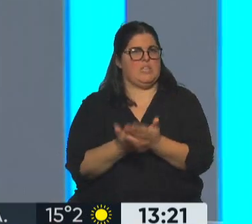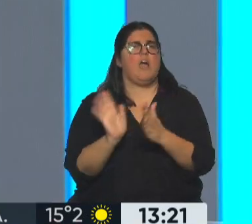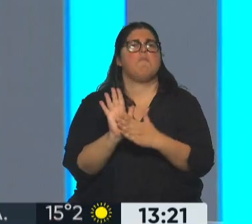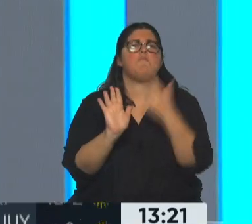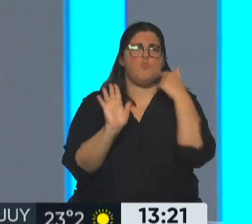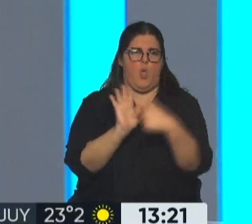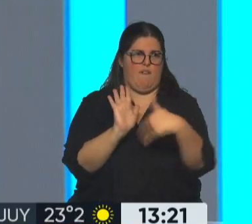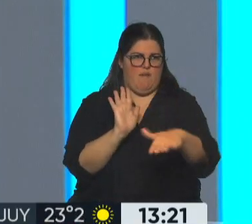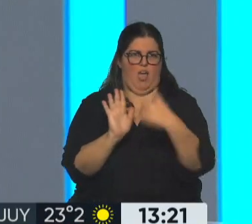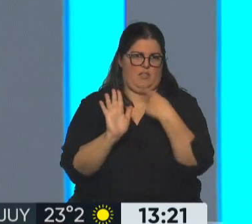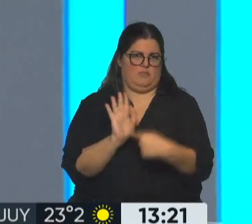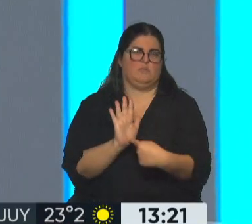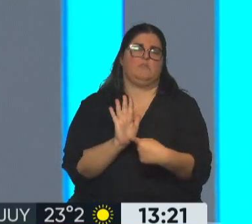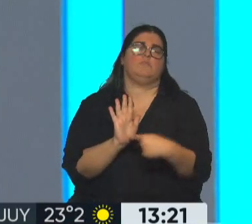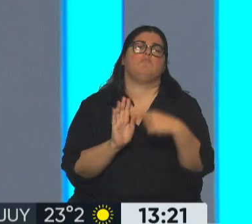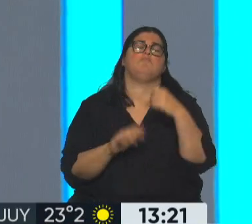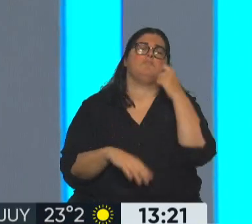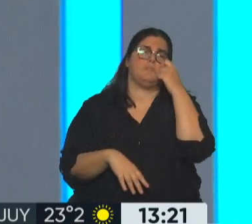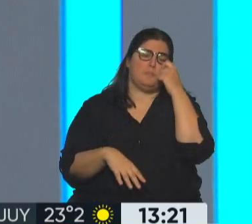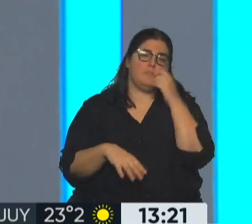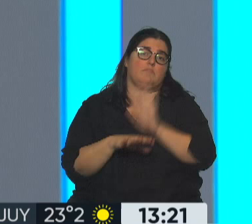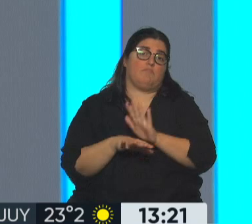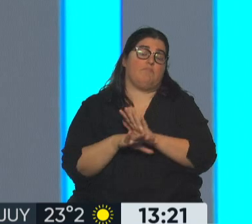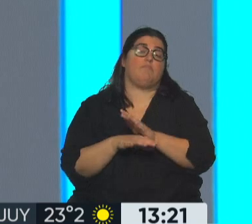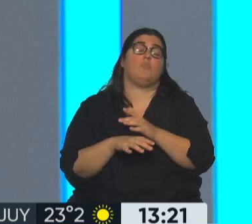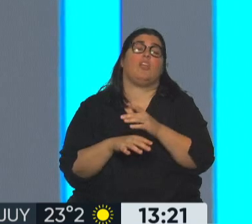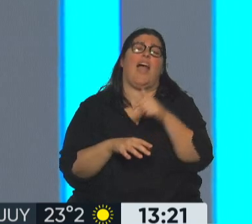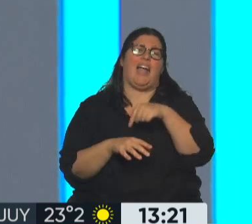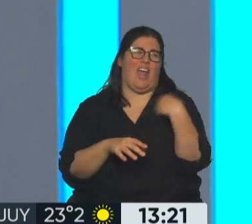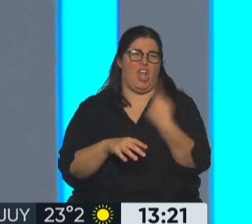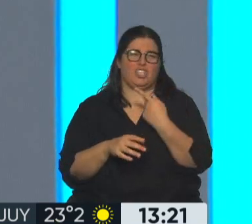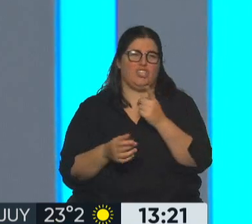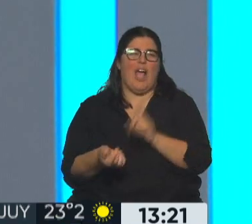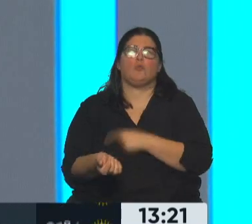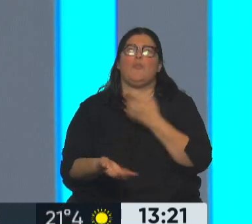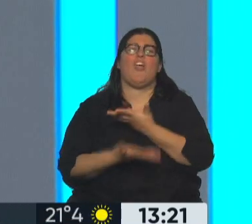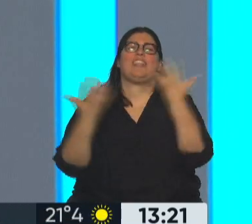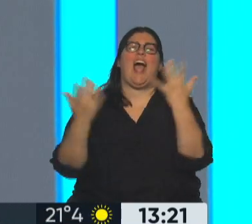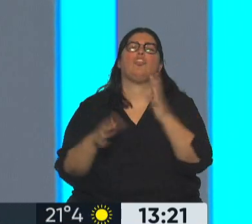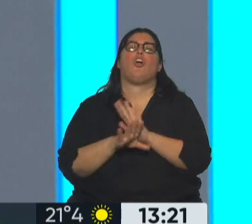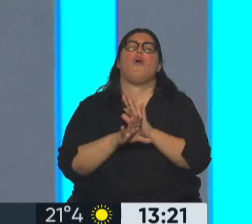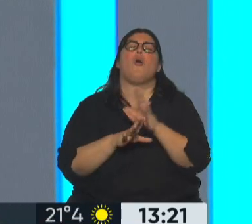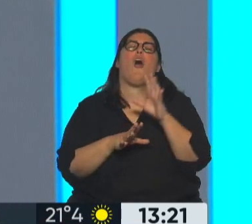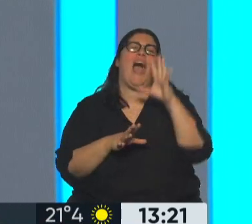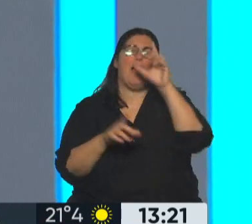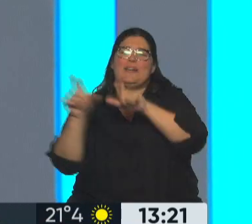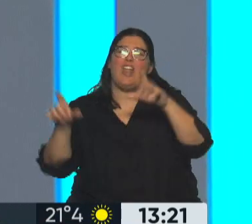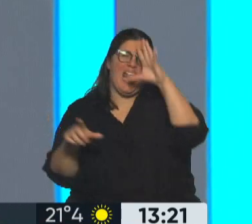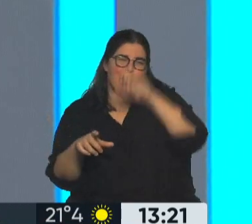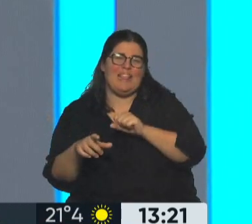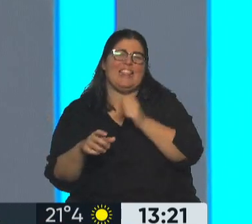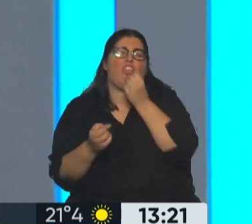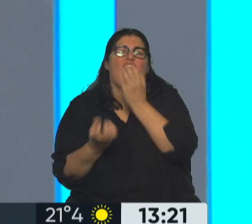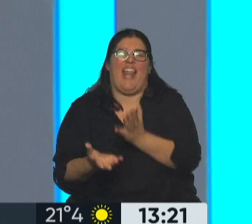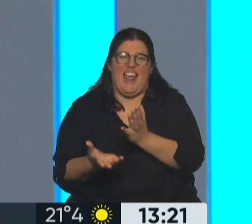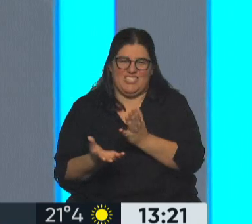las delaciones, a las declaraciones de arrepentidos y cómo eso pueden encarcelar directamente a una persona, y después,